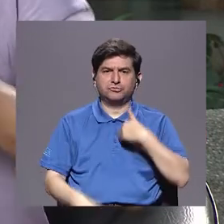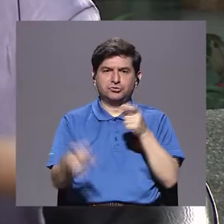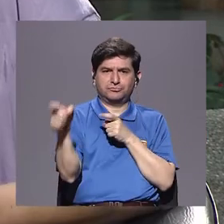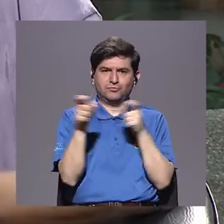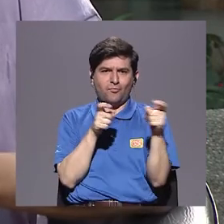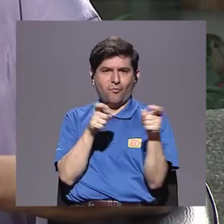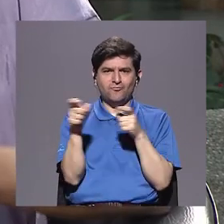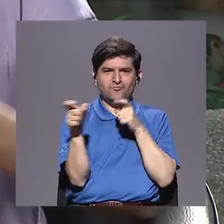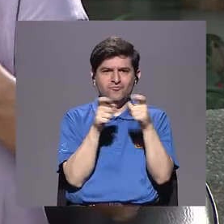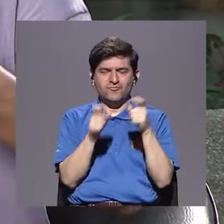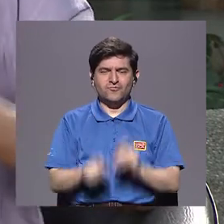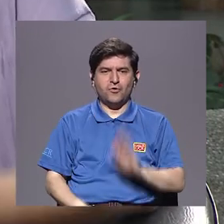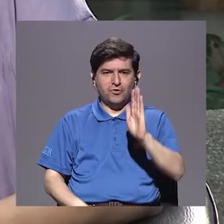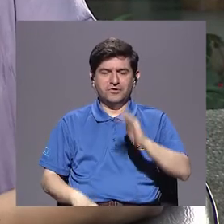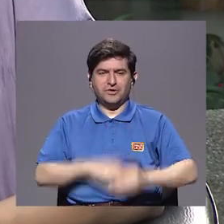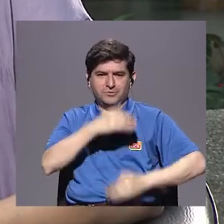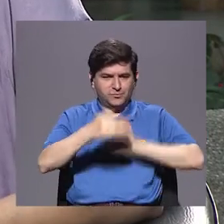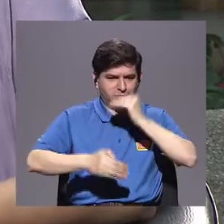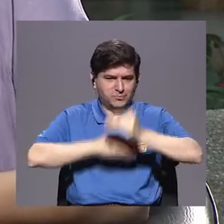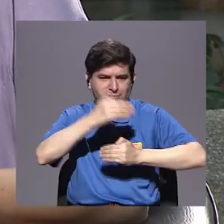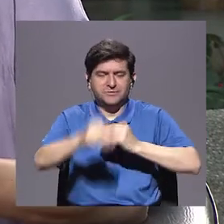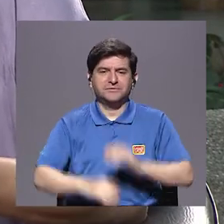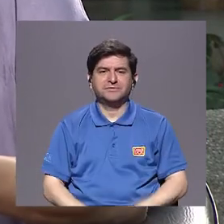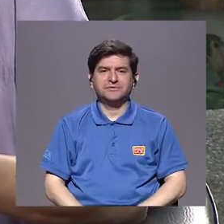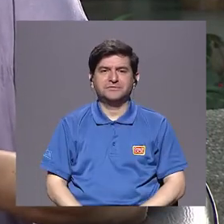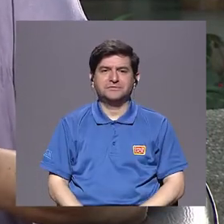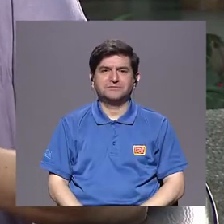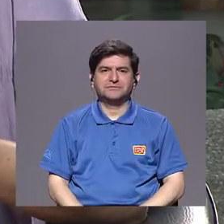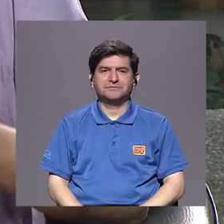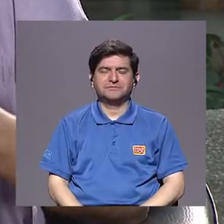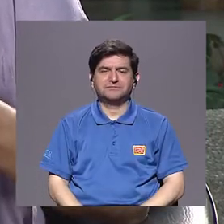el control, ¿verdad?, de su activación